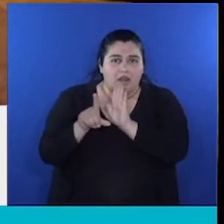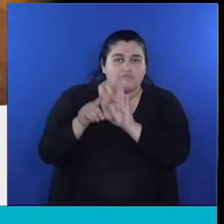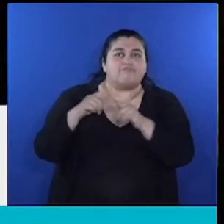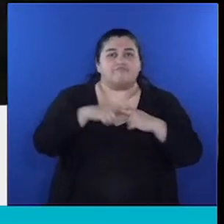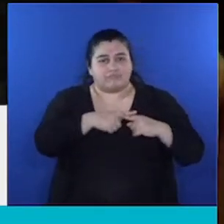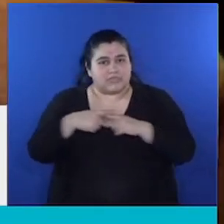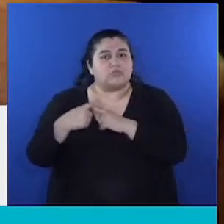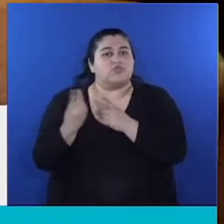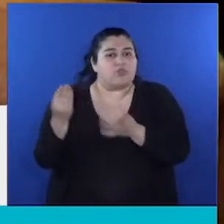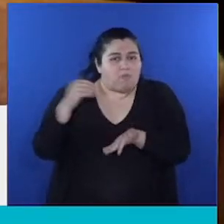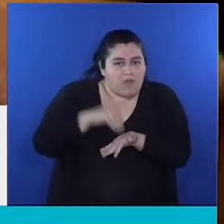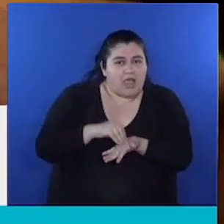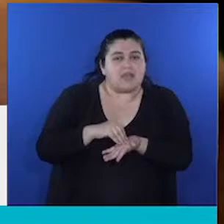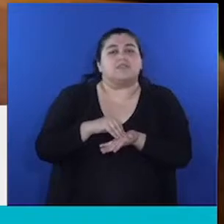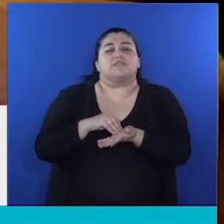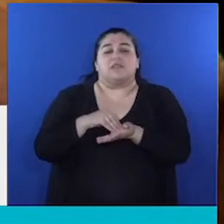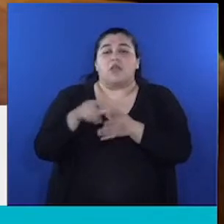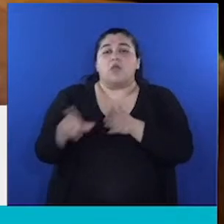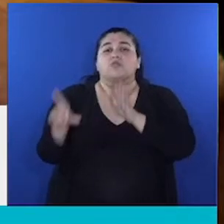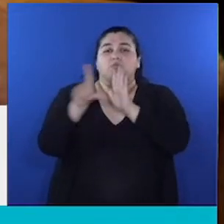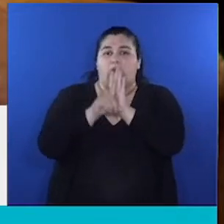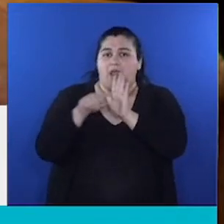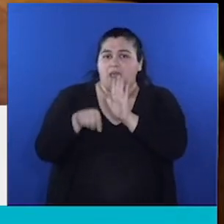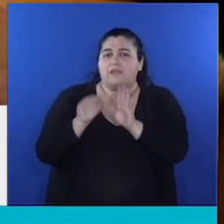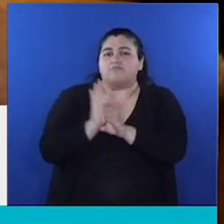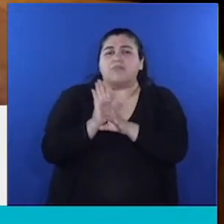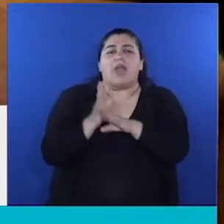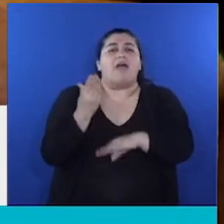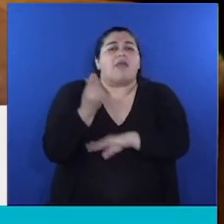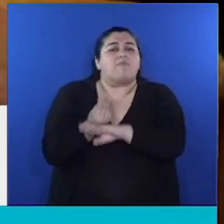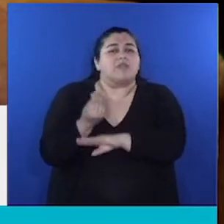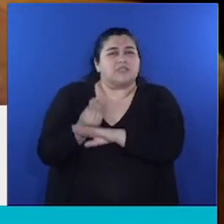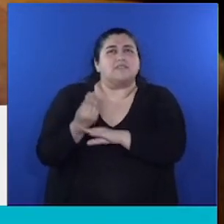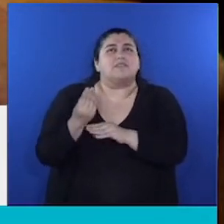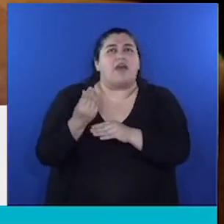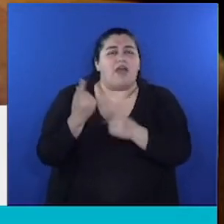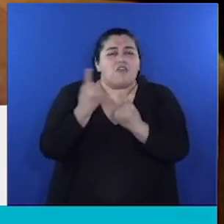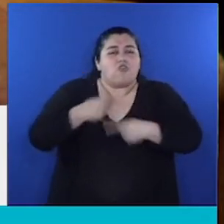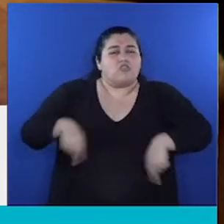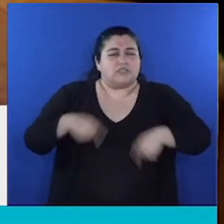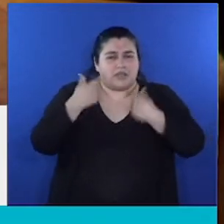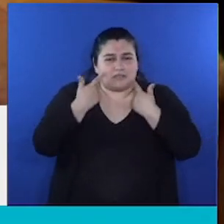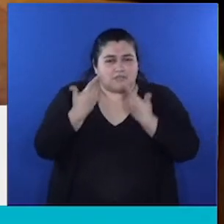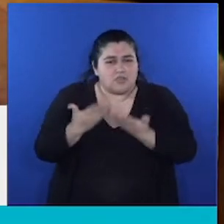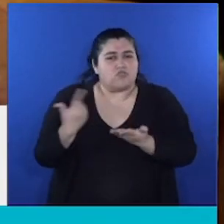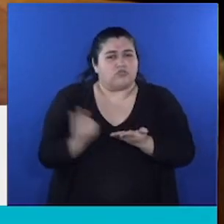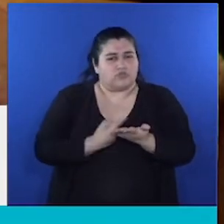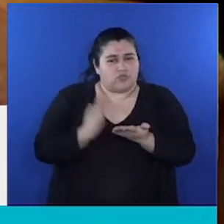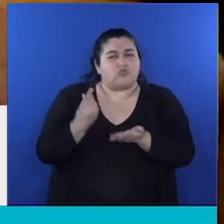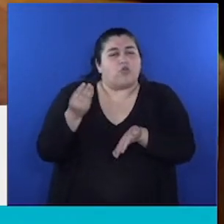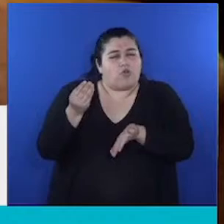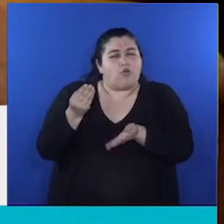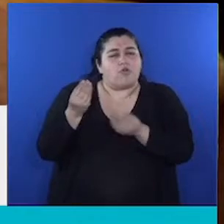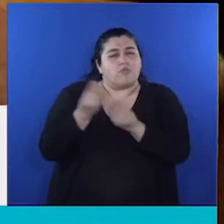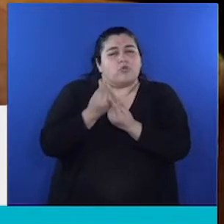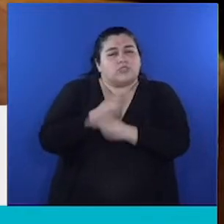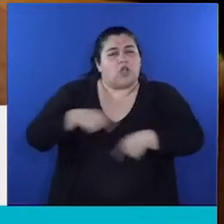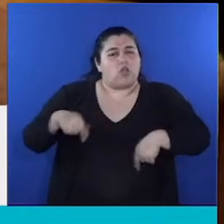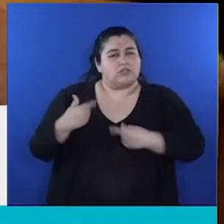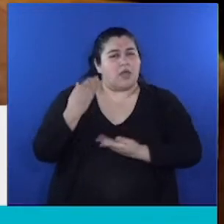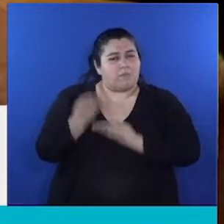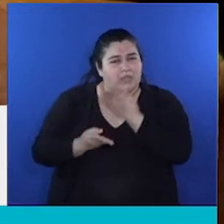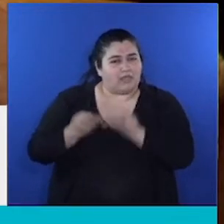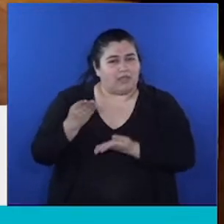ley es una ley que representa muchas de las cosas que venimos exigiendo hace mucho tiempo las mujeres y especialmente